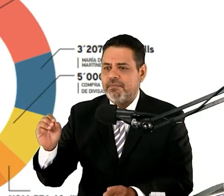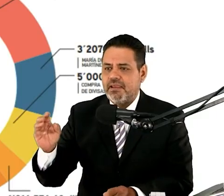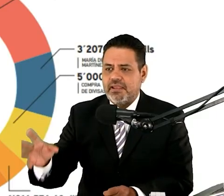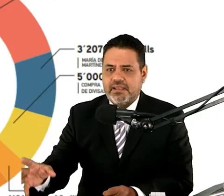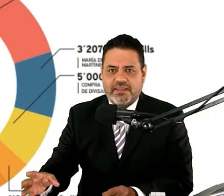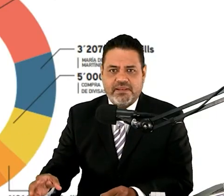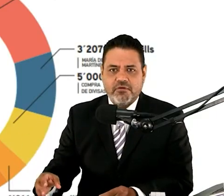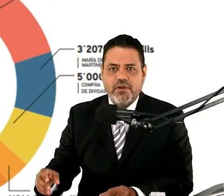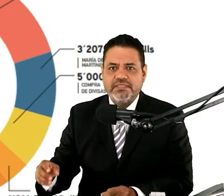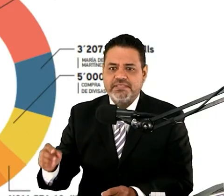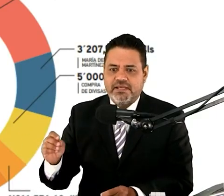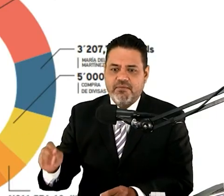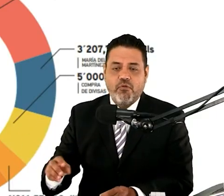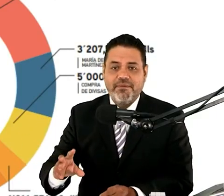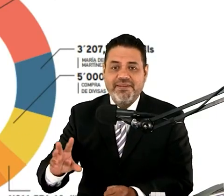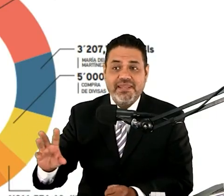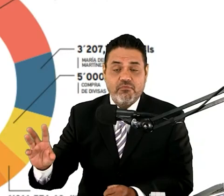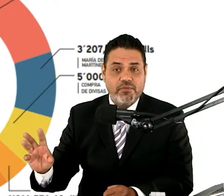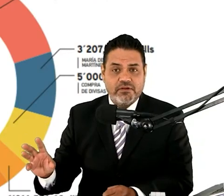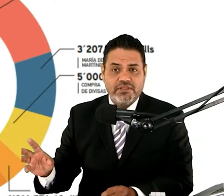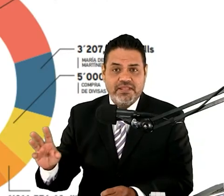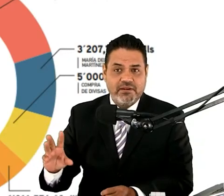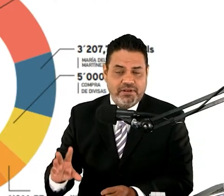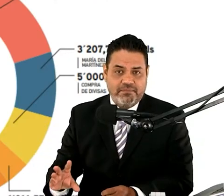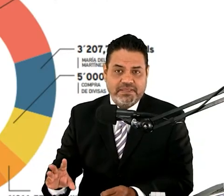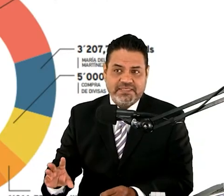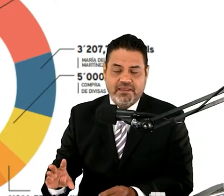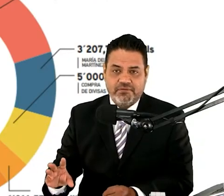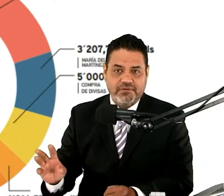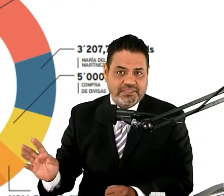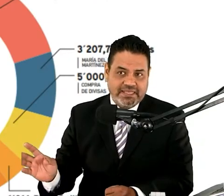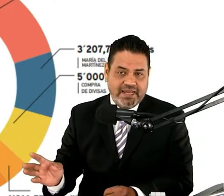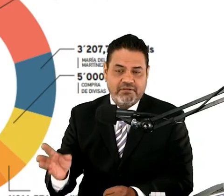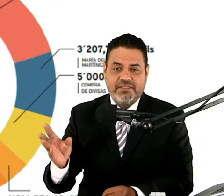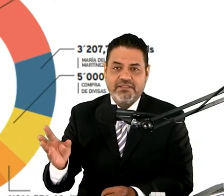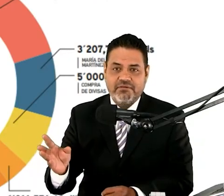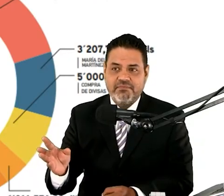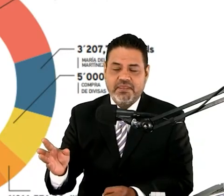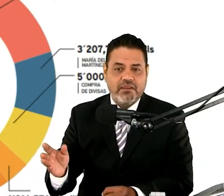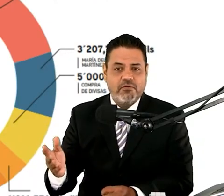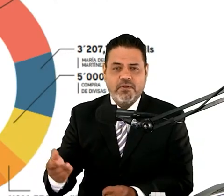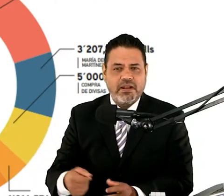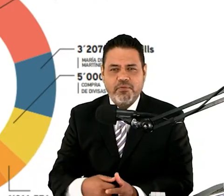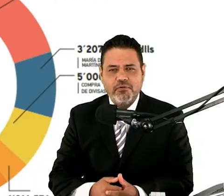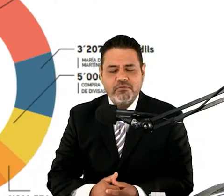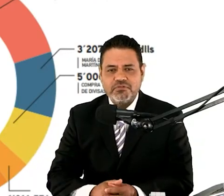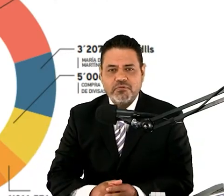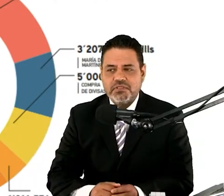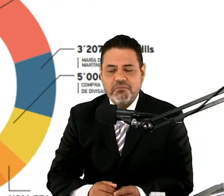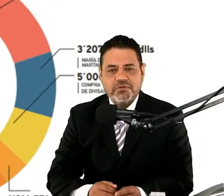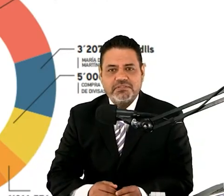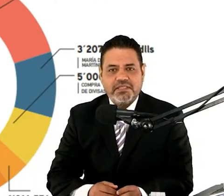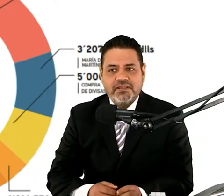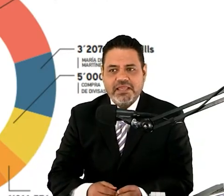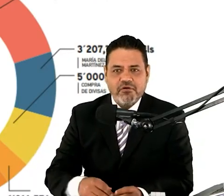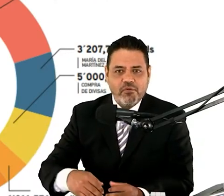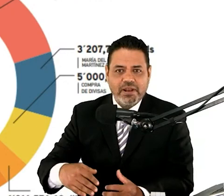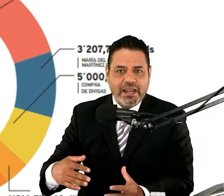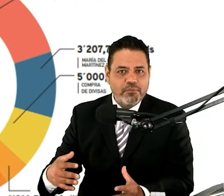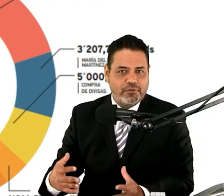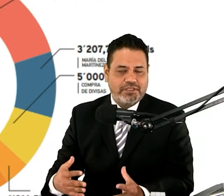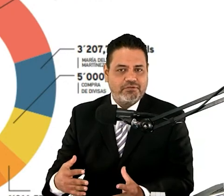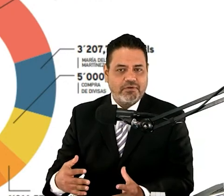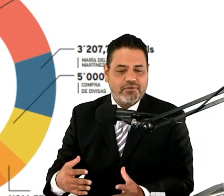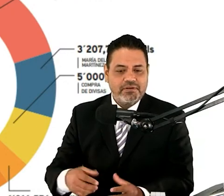en la delincuencia mueven y movieron dinero en el pasado y sacaron el dinero de méxico pero a napoleón gómez urrutia pues tienen ahí